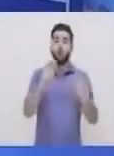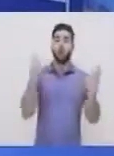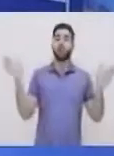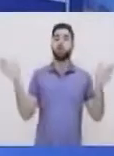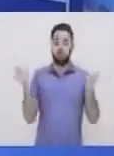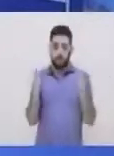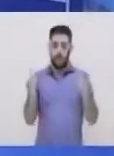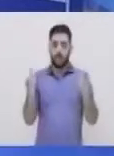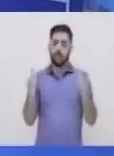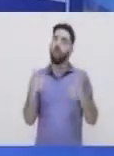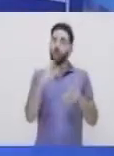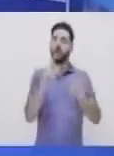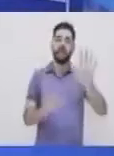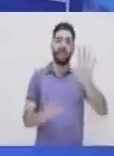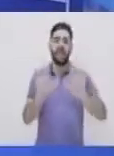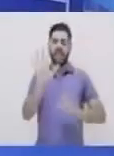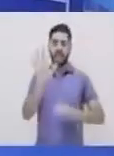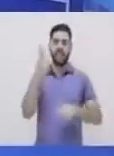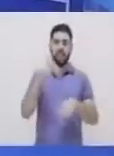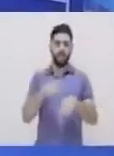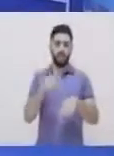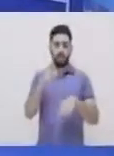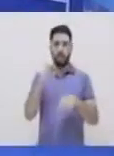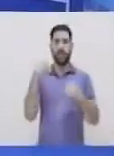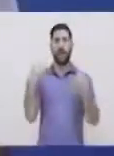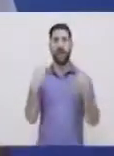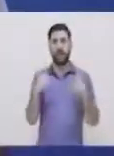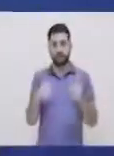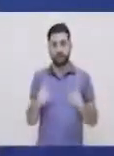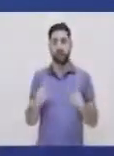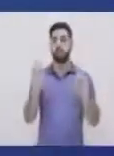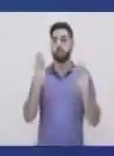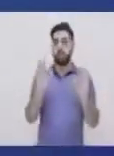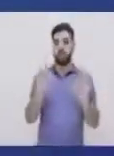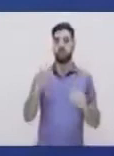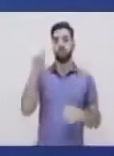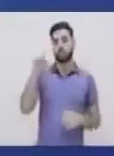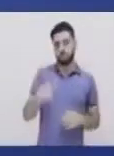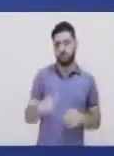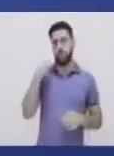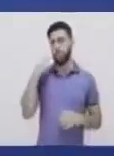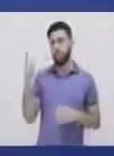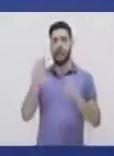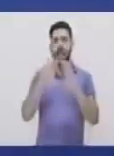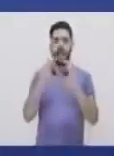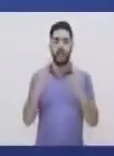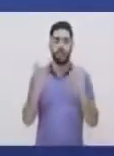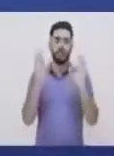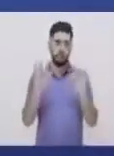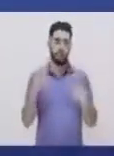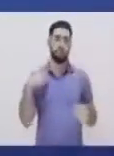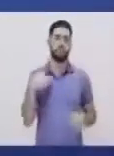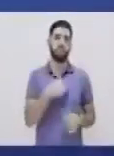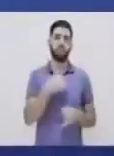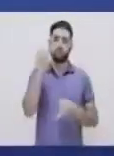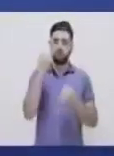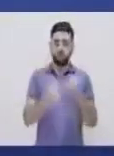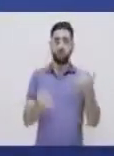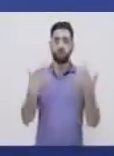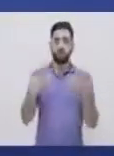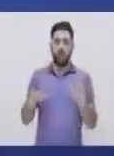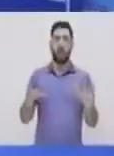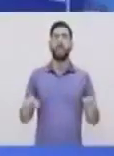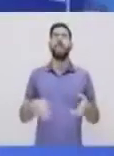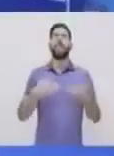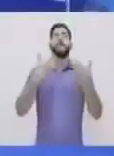Si tenemos un espacio corto, 15 repeticiones. Esta ha sido la parte principal de nuestra clase. Ahora vamos a la vuelta a